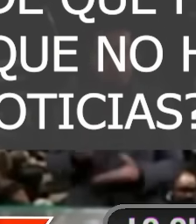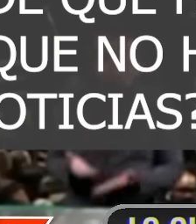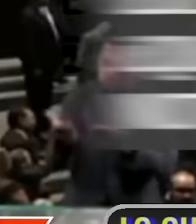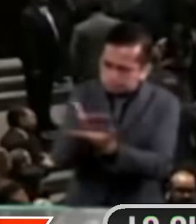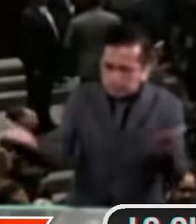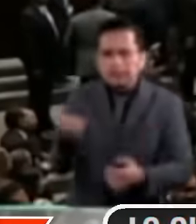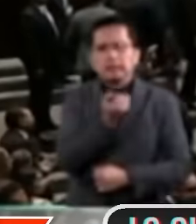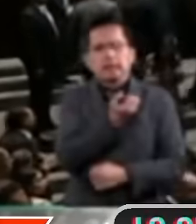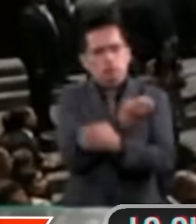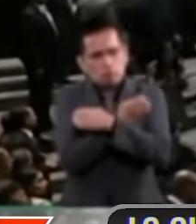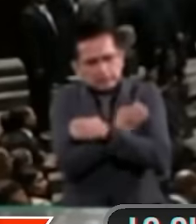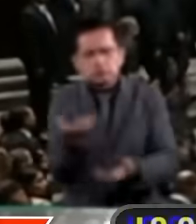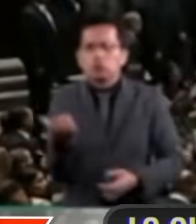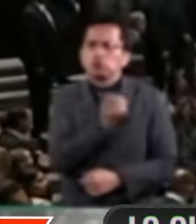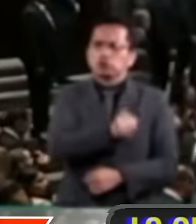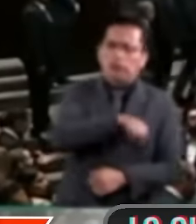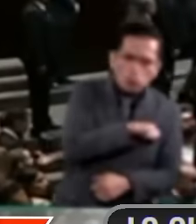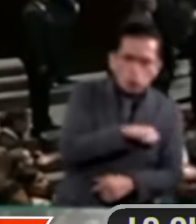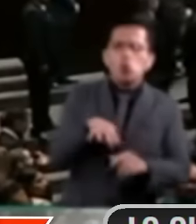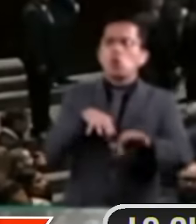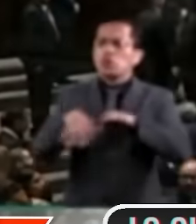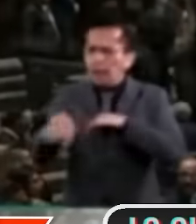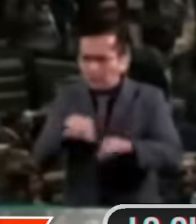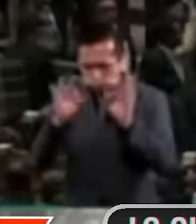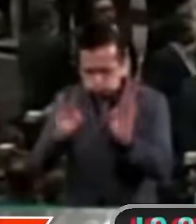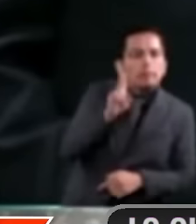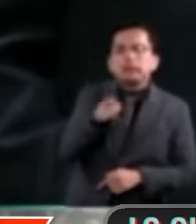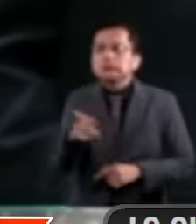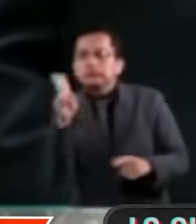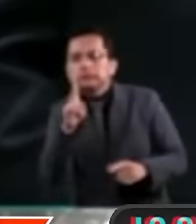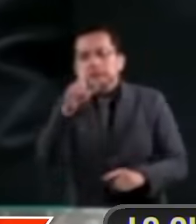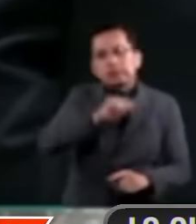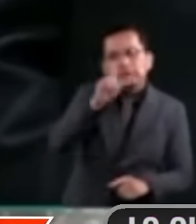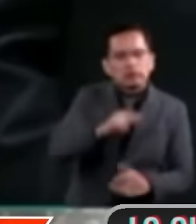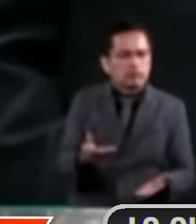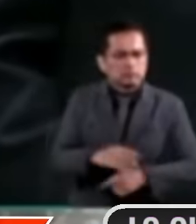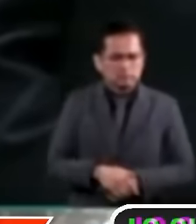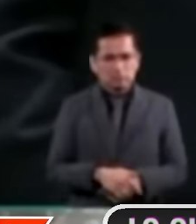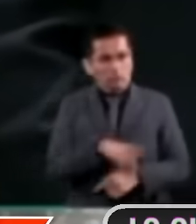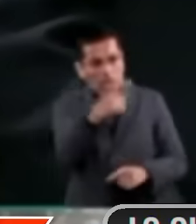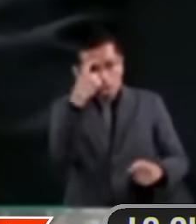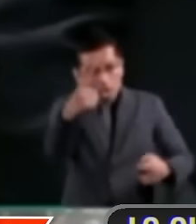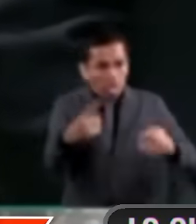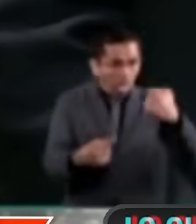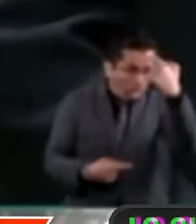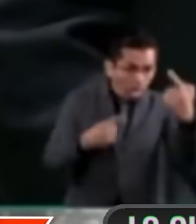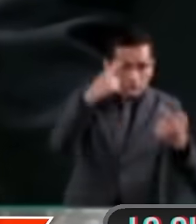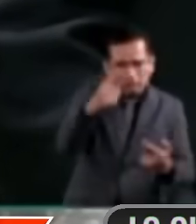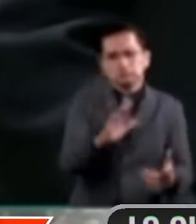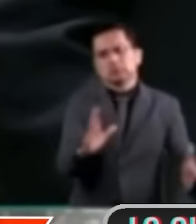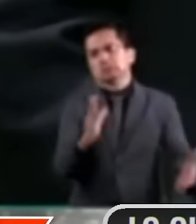salud, empleo bien pagado y un sistema de protección universal. Basta de ocurrencias.